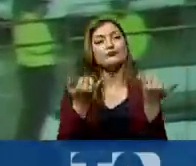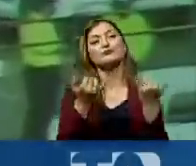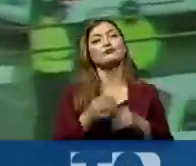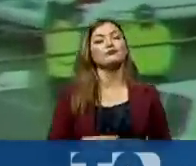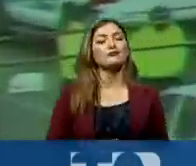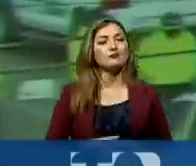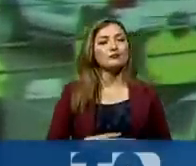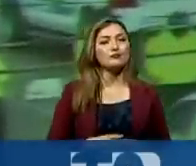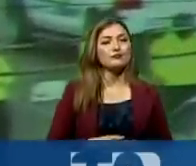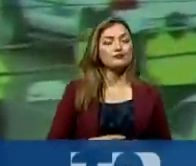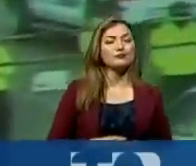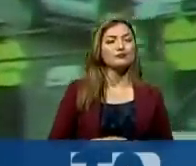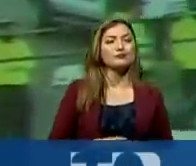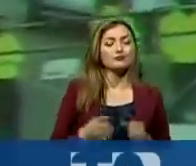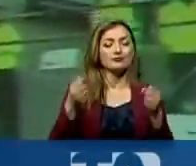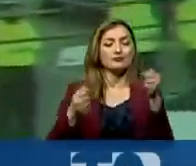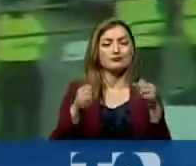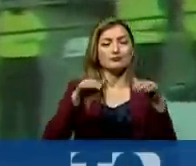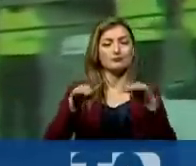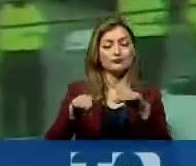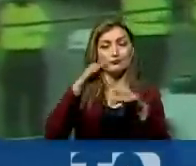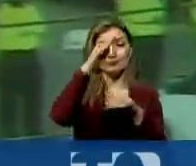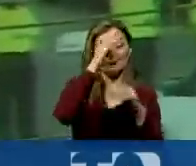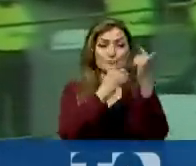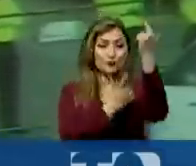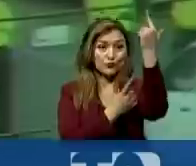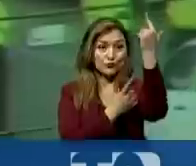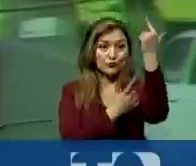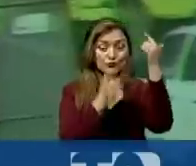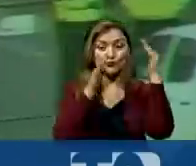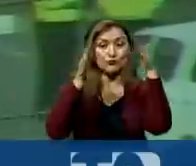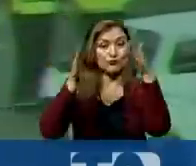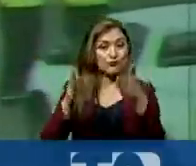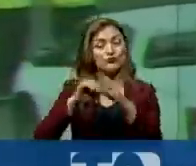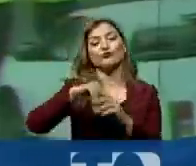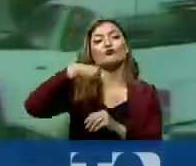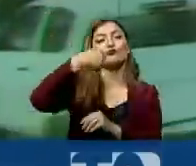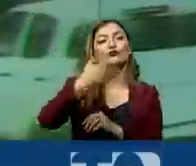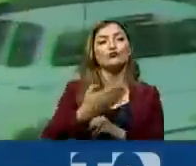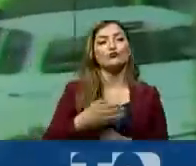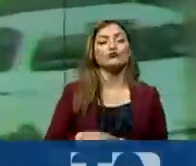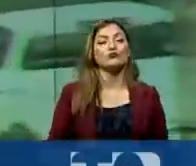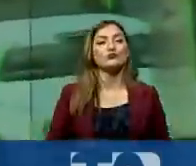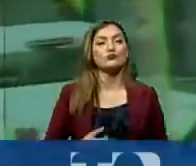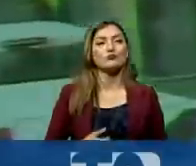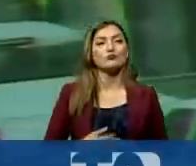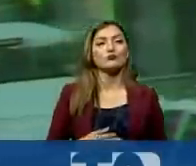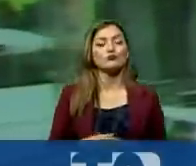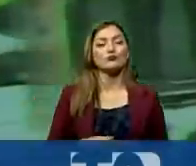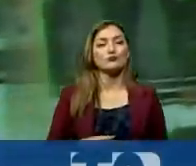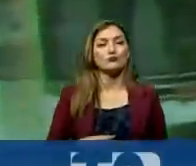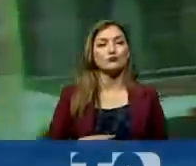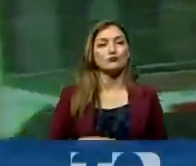hora hay gran cantidad de patrulleros de uniformados también que se han concentrado en los exteriores de la unidad de flagrancia